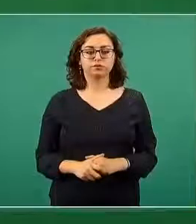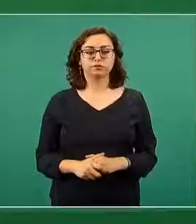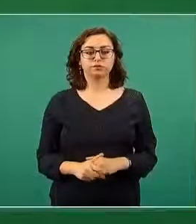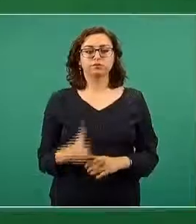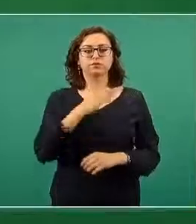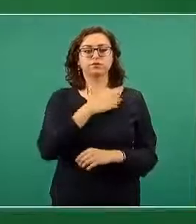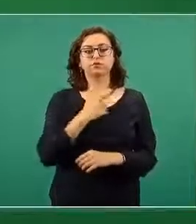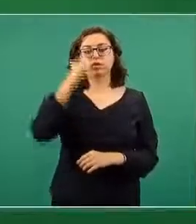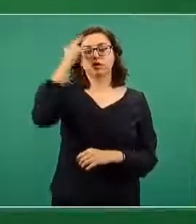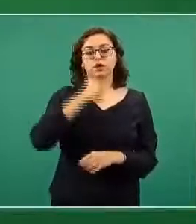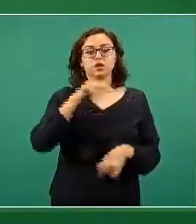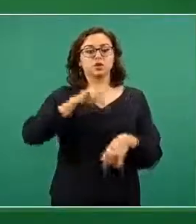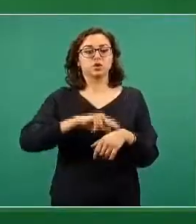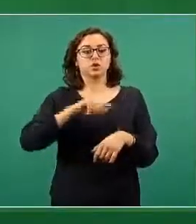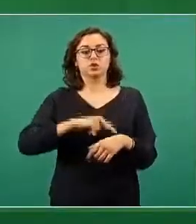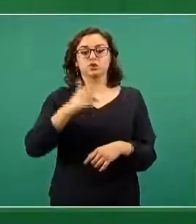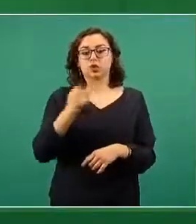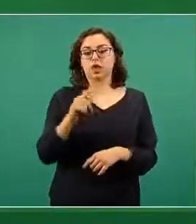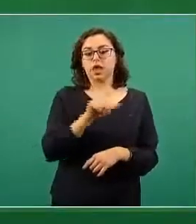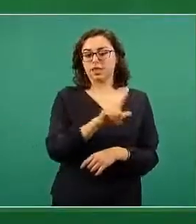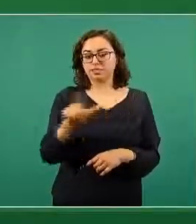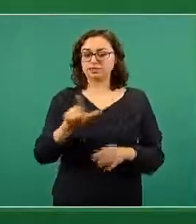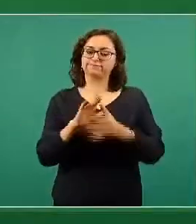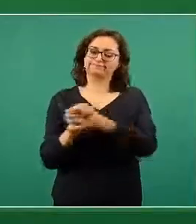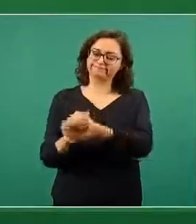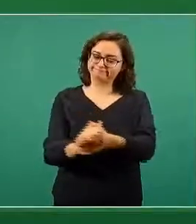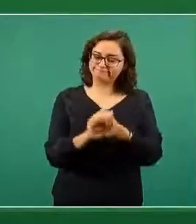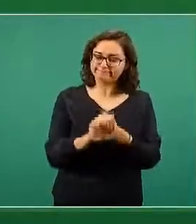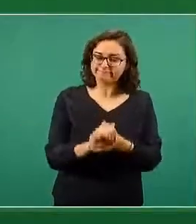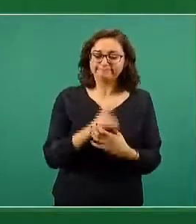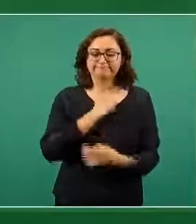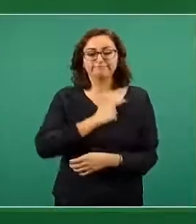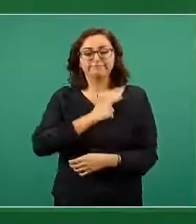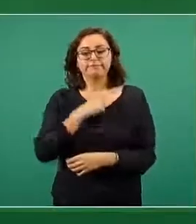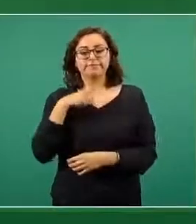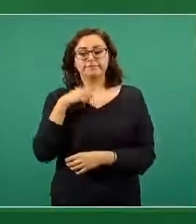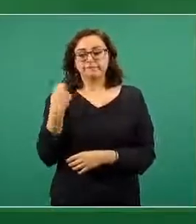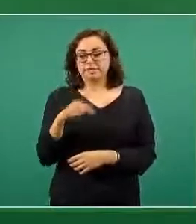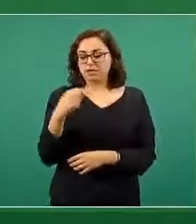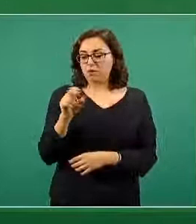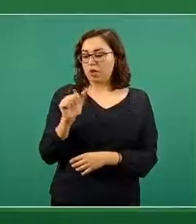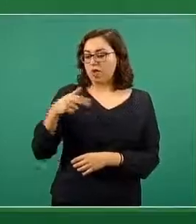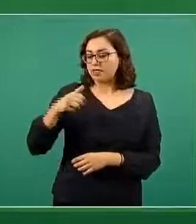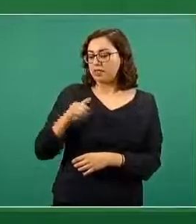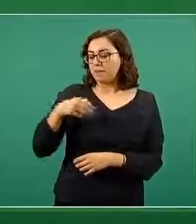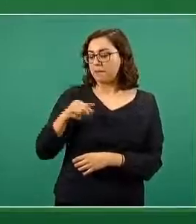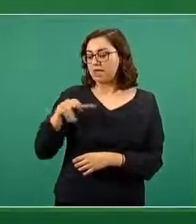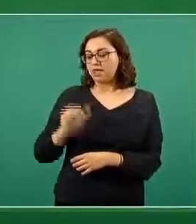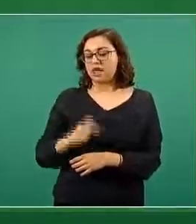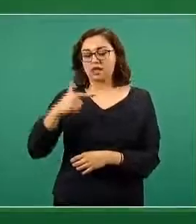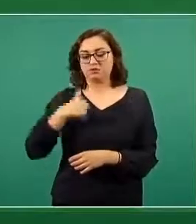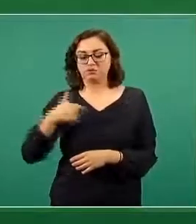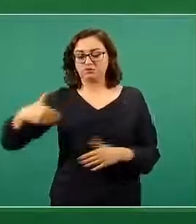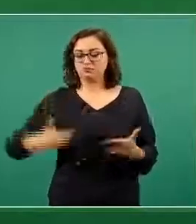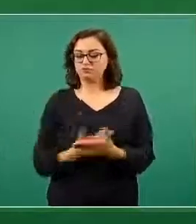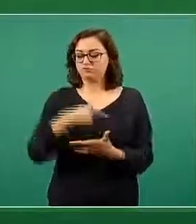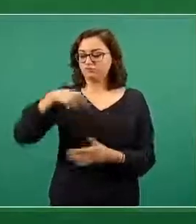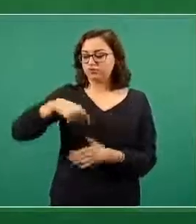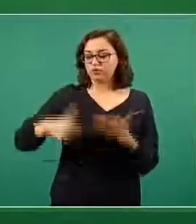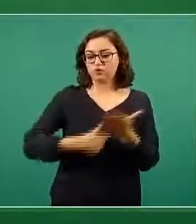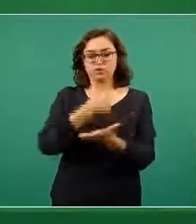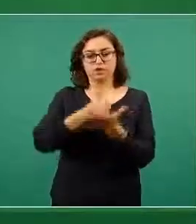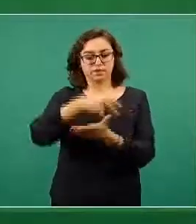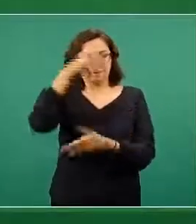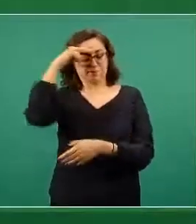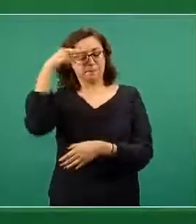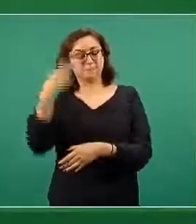Buenas noches, doctor Gatell. Es un gusto saludarlo. Mi nombre es Ana María García, de la Ciudad de México, y quisiera pedirle